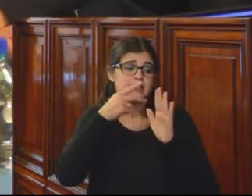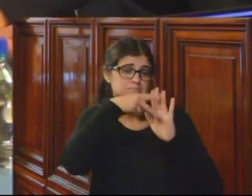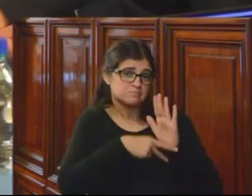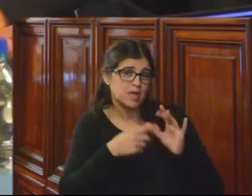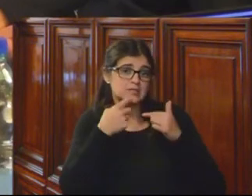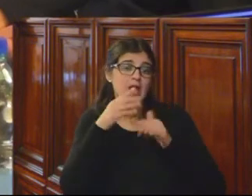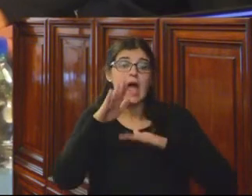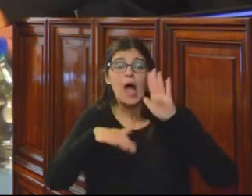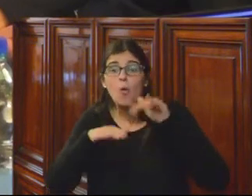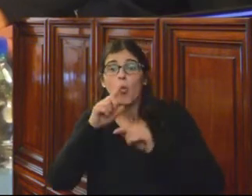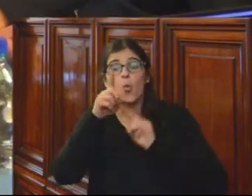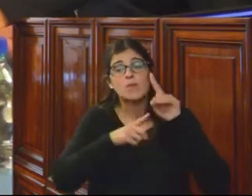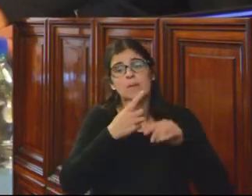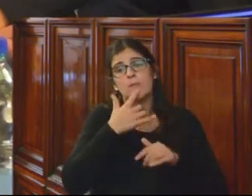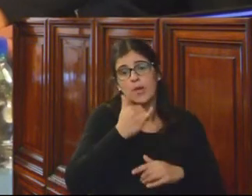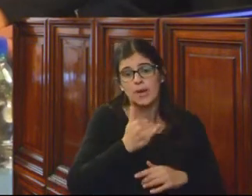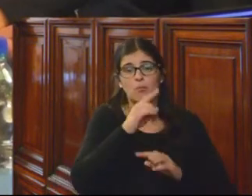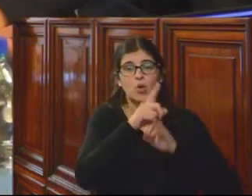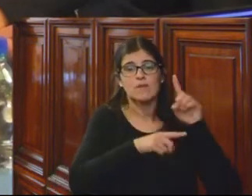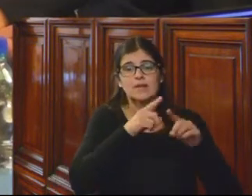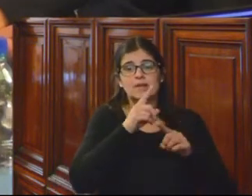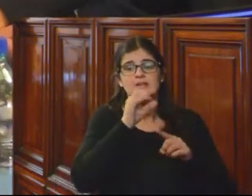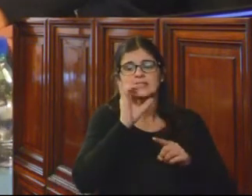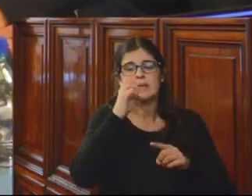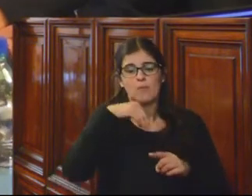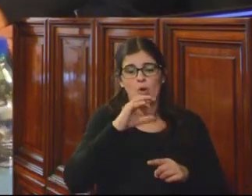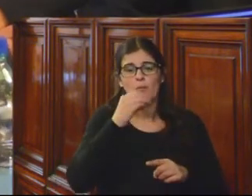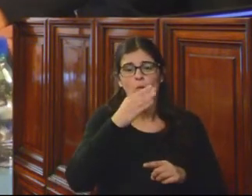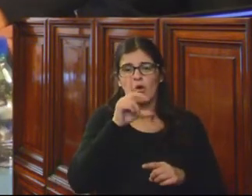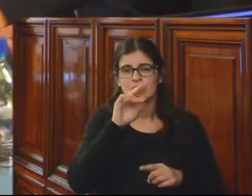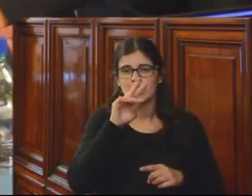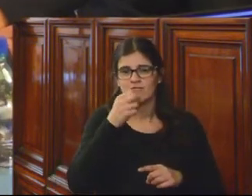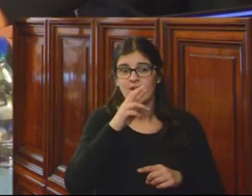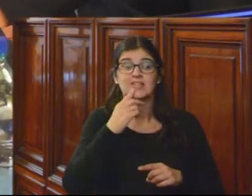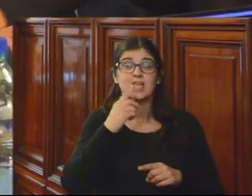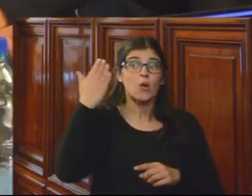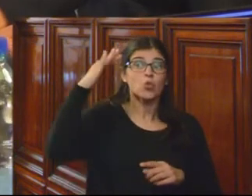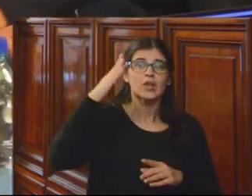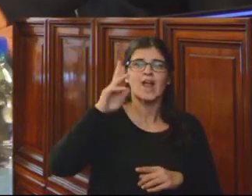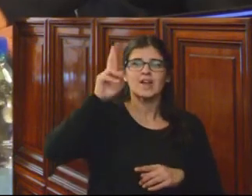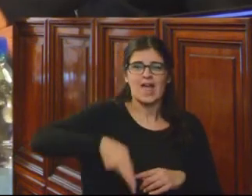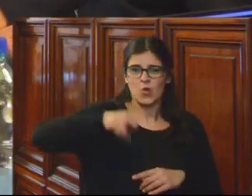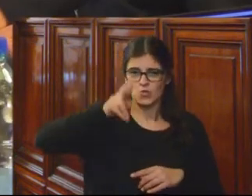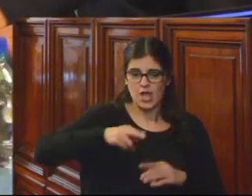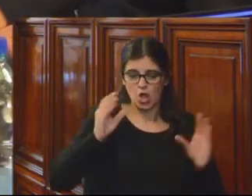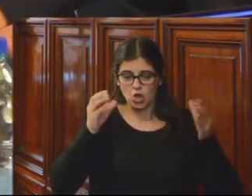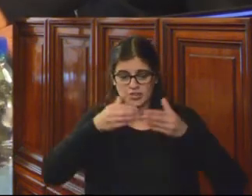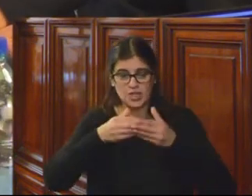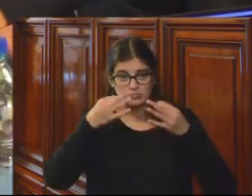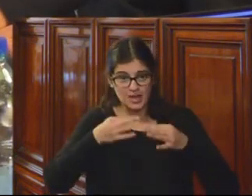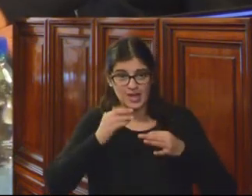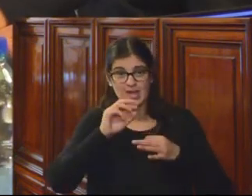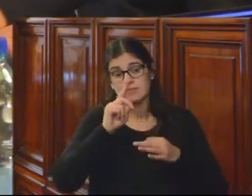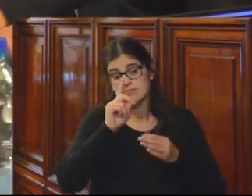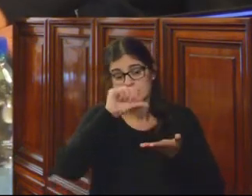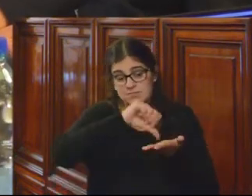algunas universidades, como la Universidad Simón Bolívar, donde las autoridades renunciaron a sus cargos, el Consejo Nacional de Universidades, que es el